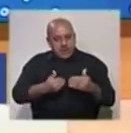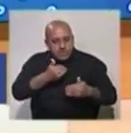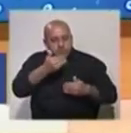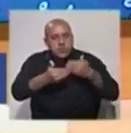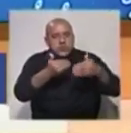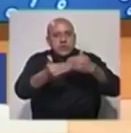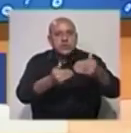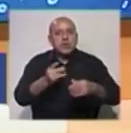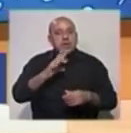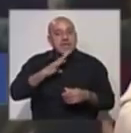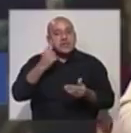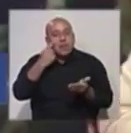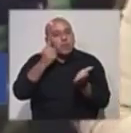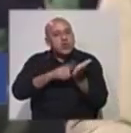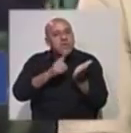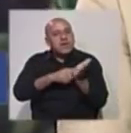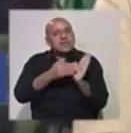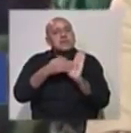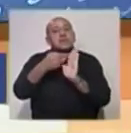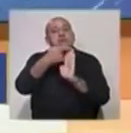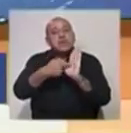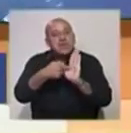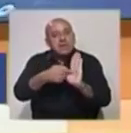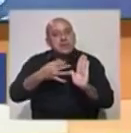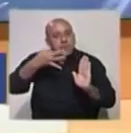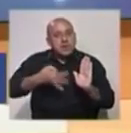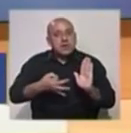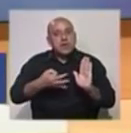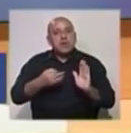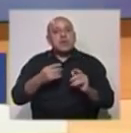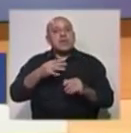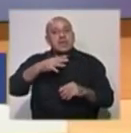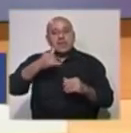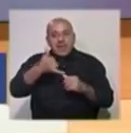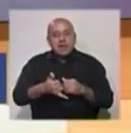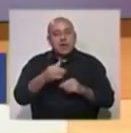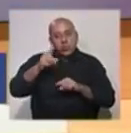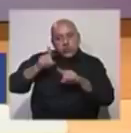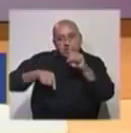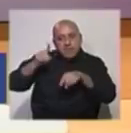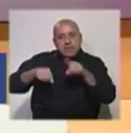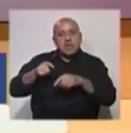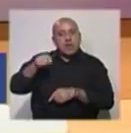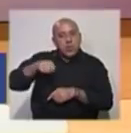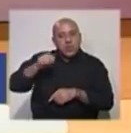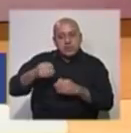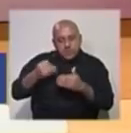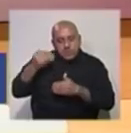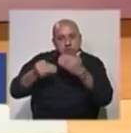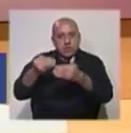Que haya pruebas efectivas y que se le dé el trámite jurídico necesario en un Estado de Derecho.